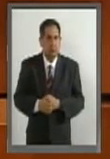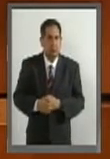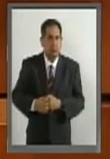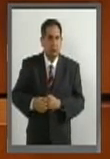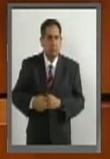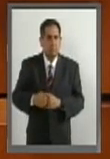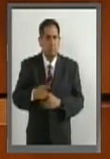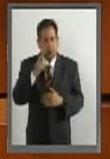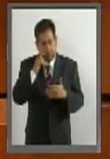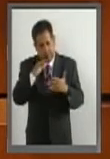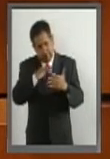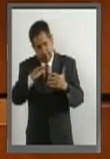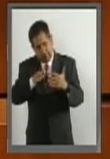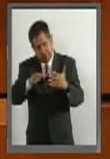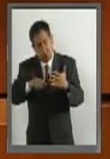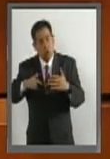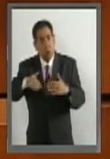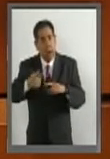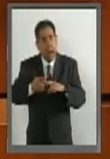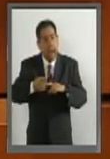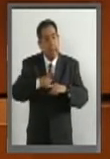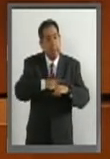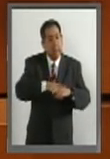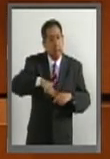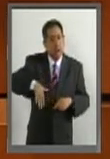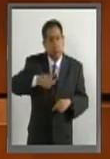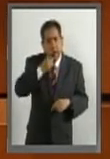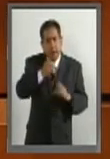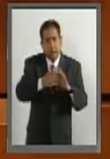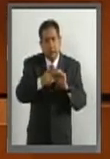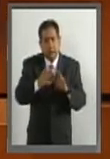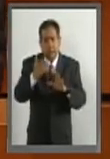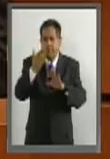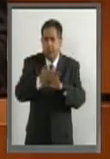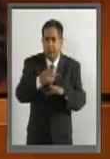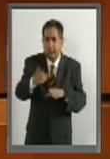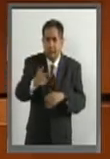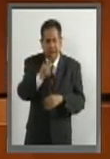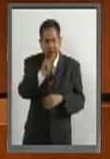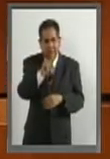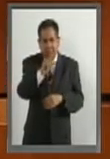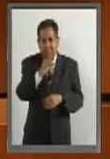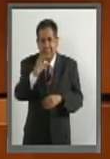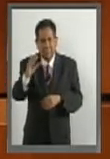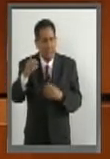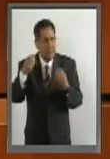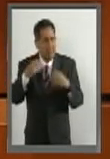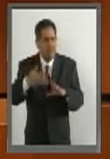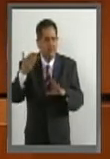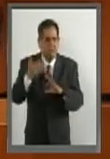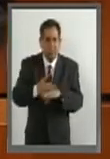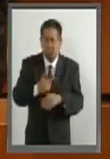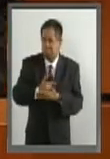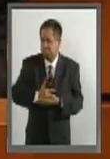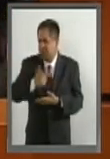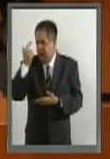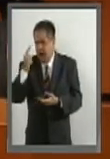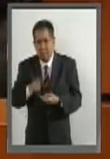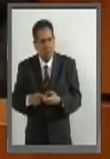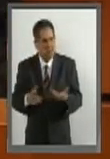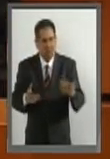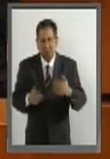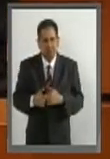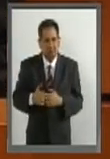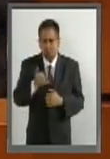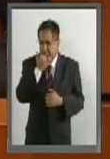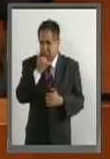Si se lee todo lo que dije antes, los efectos que ha tenido el TLC sobre México, la gravedad de la situación en que nos